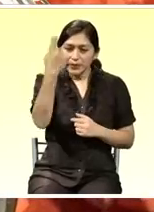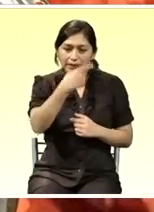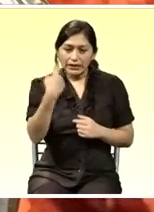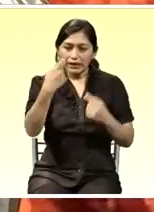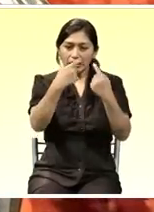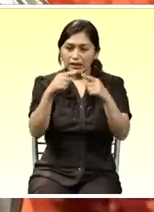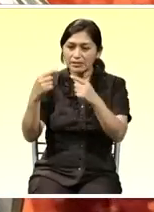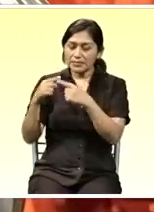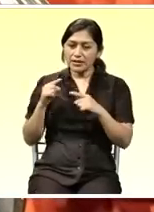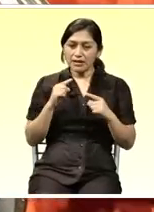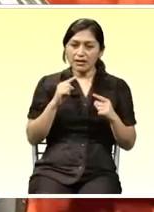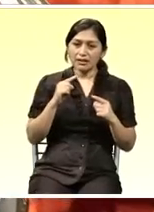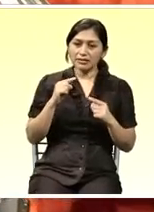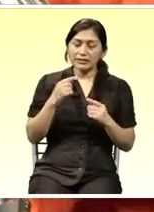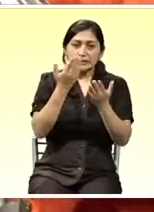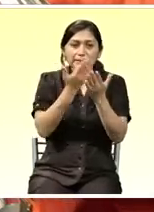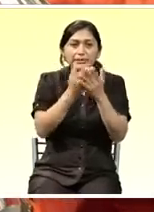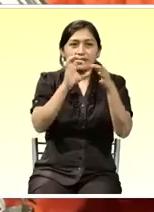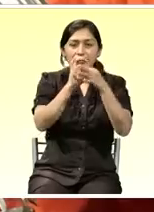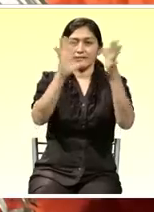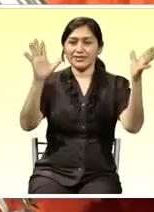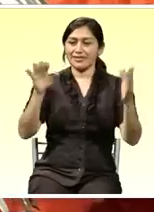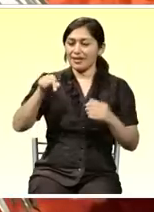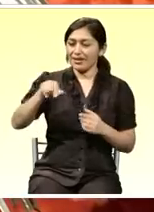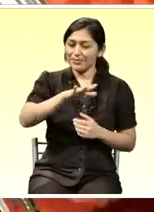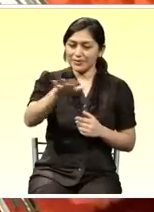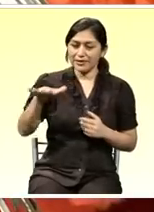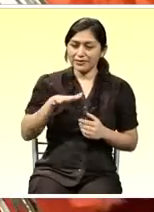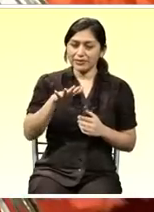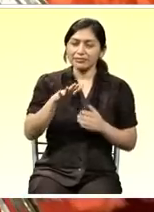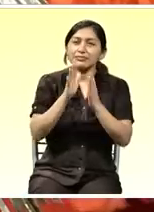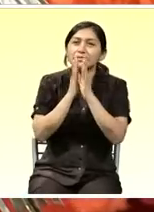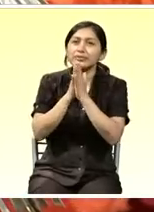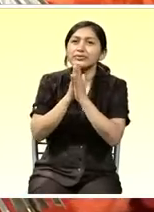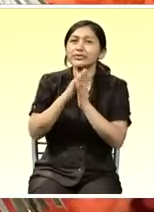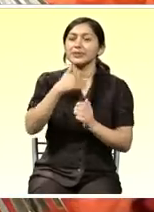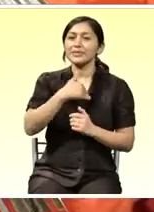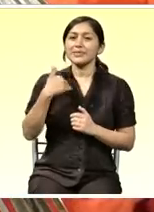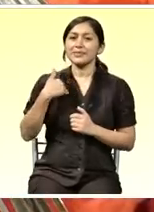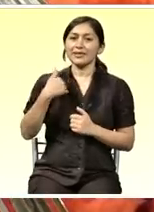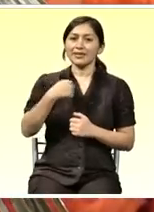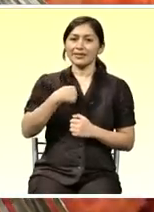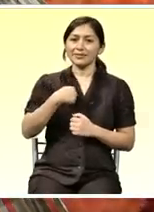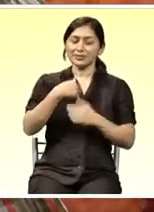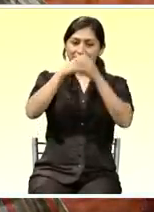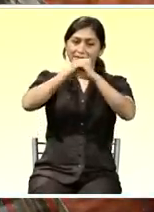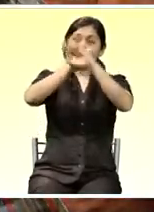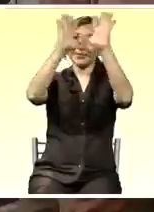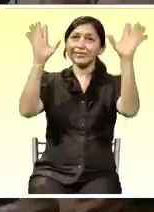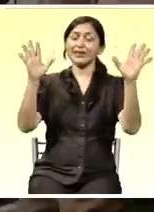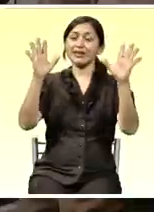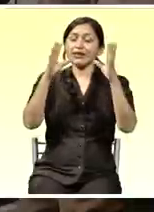libertad de este pueblo. Concédeme, madre mía, del milagro, que de tal suerte cambie mi